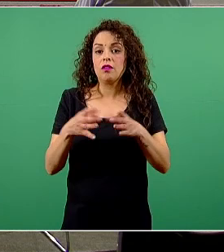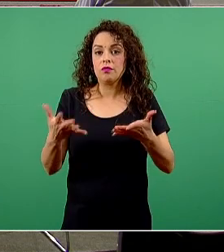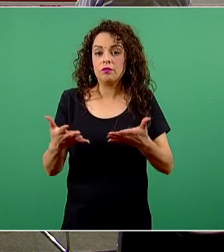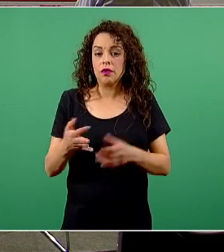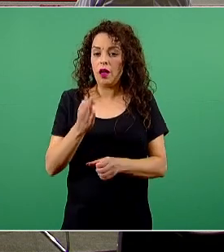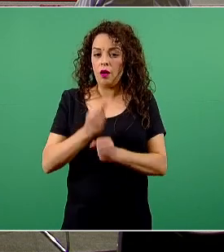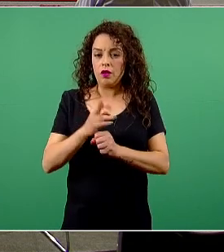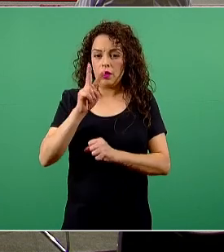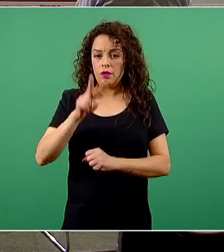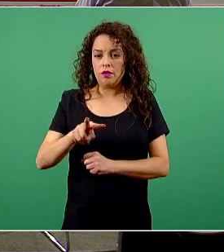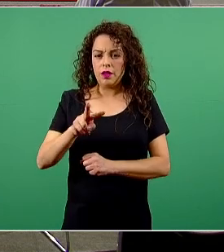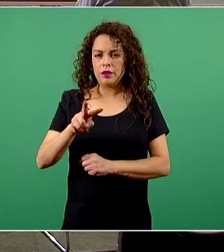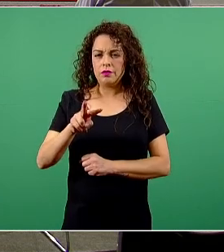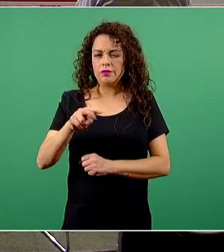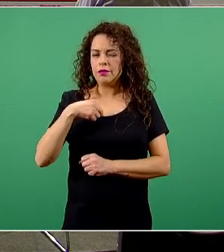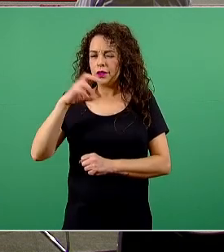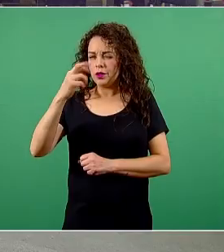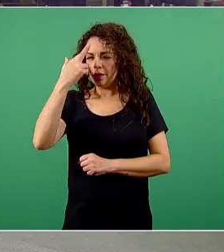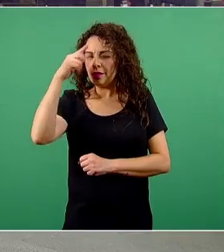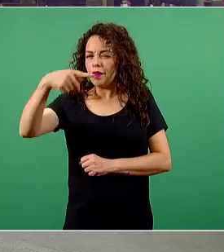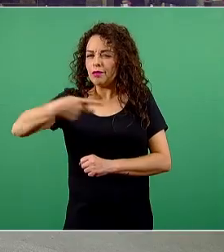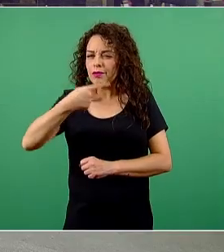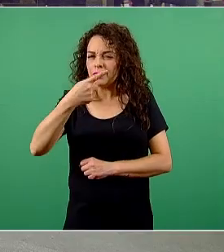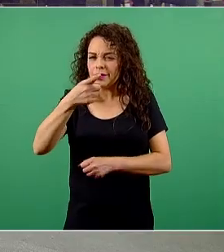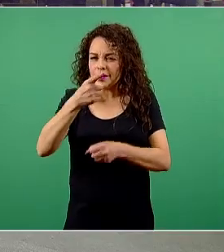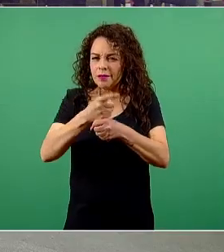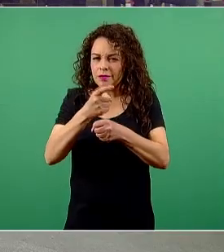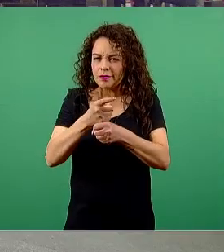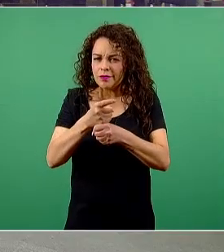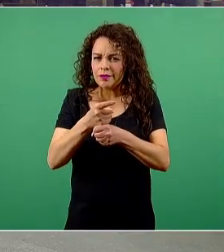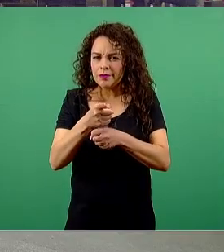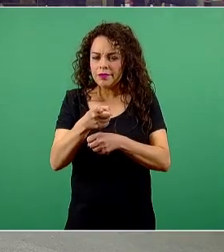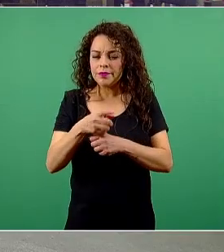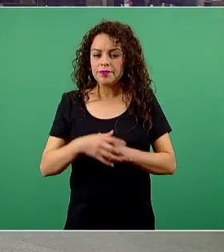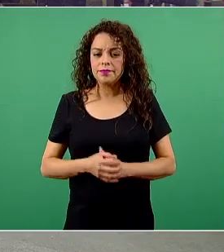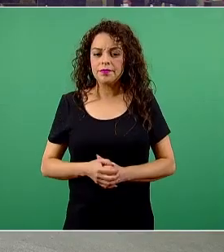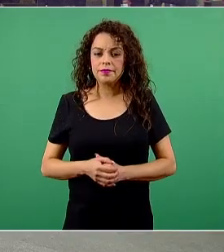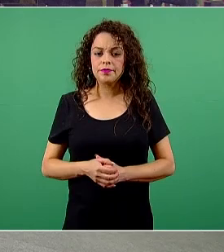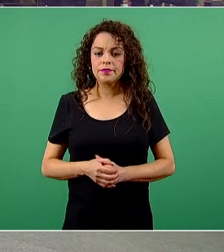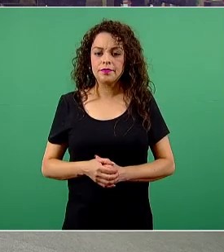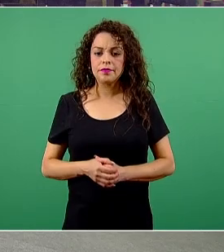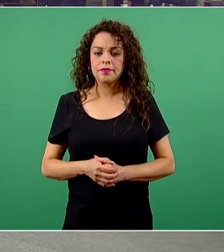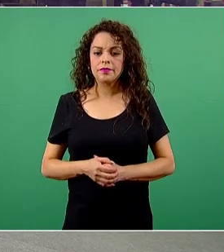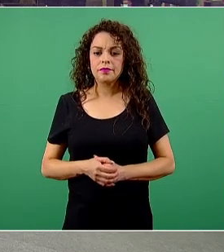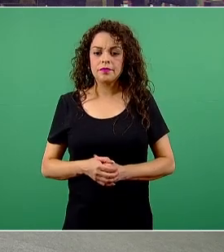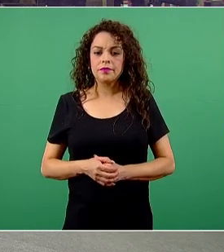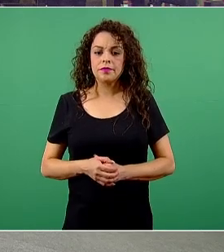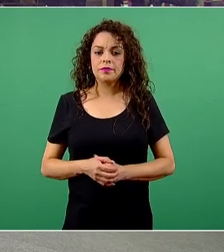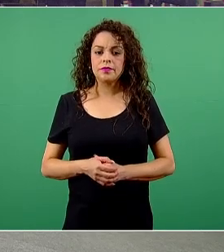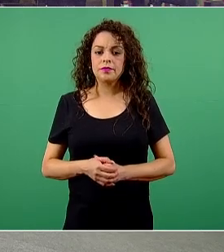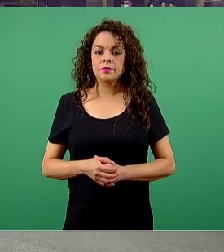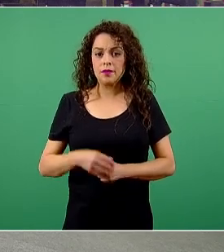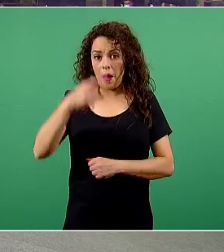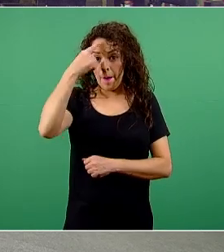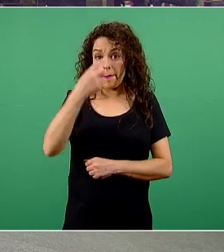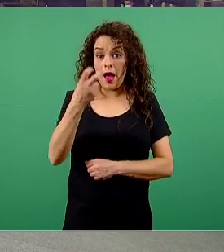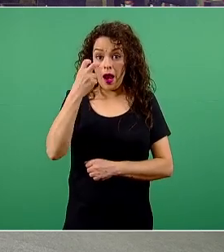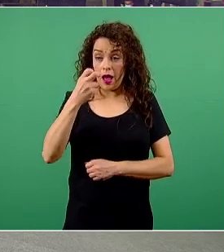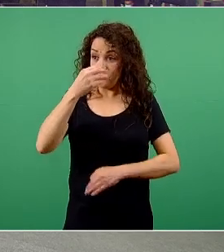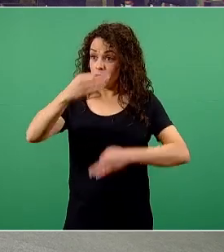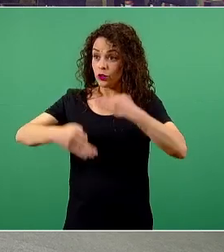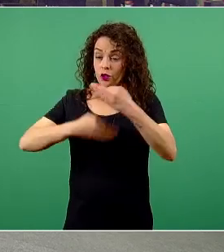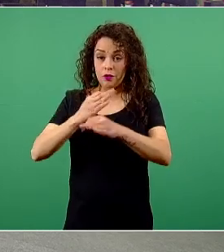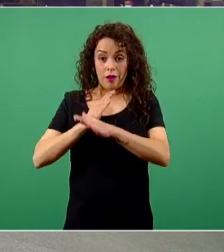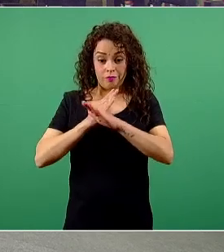recuerdo la primera parte de la pregunta. ¿Cuánto o qué elementos se deberían de tener precisamente para llegar a esta inmunidad de rebaño? Porque,